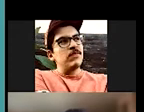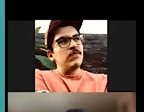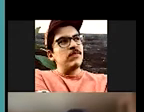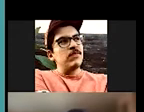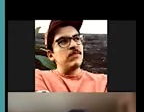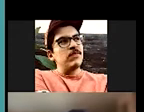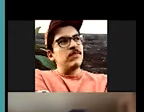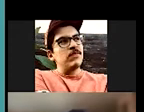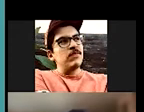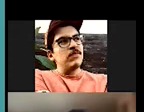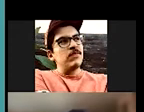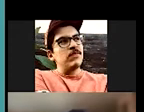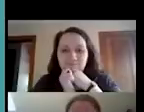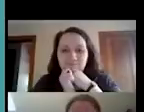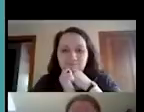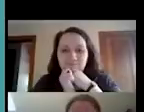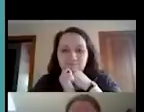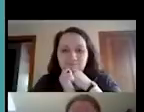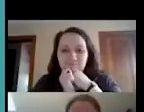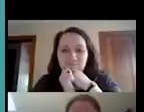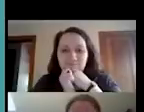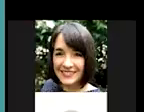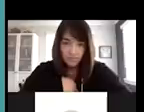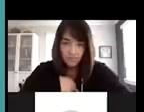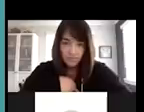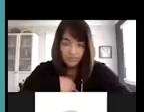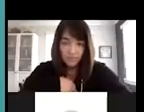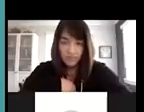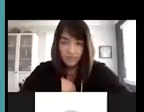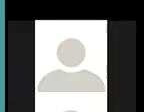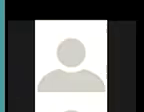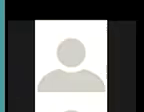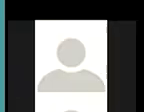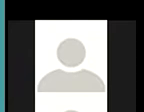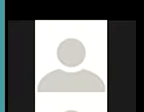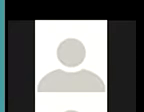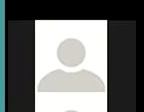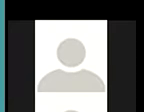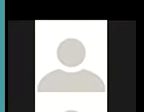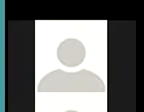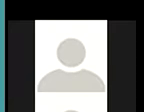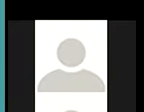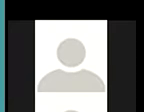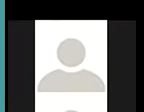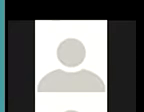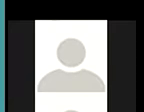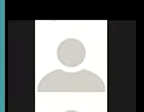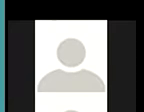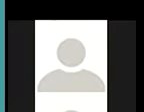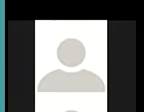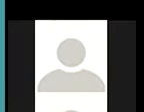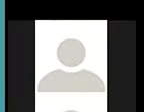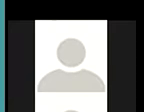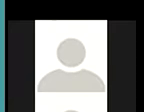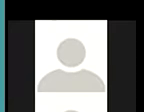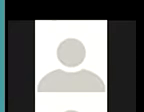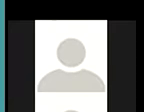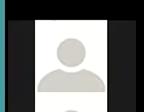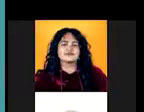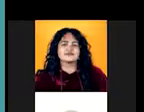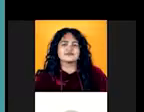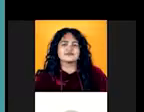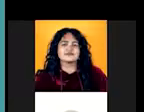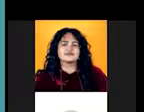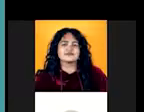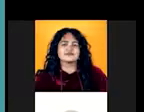poco llevamos un poco de retraso y van a ser 89 minutos y lo vamos a regresar y compartir lo que escuchamos